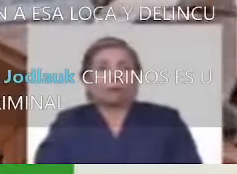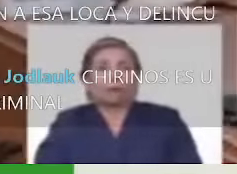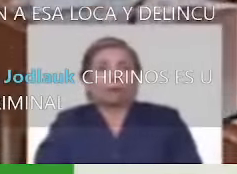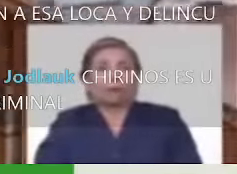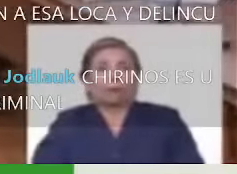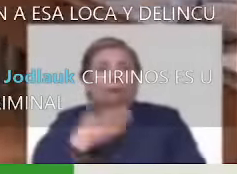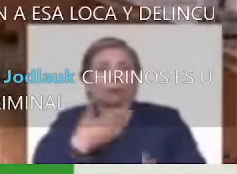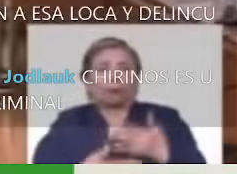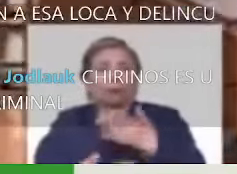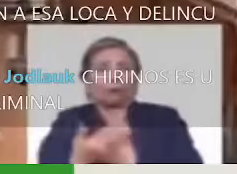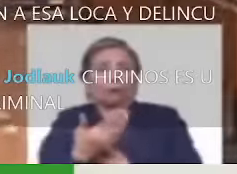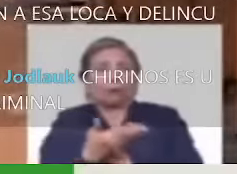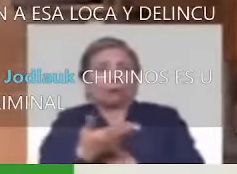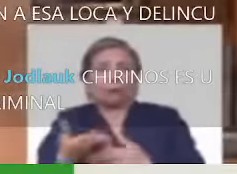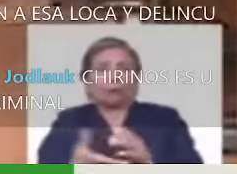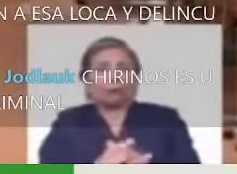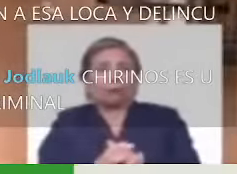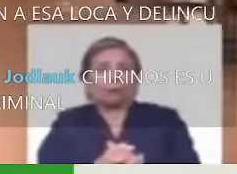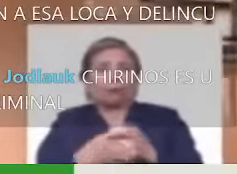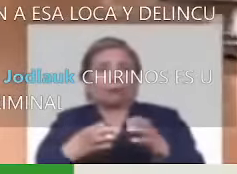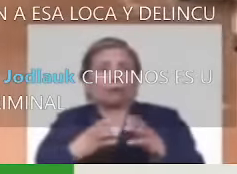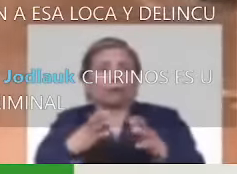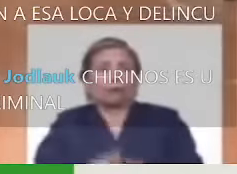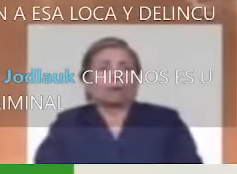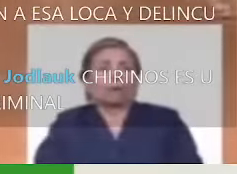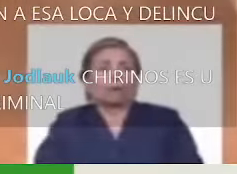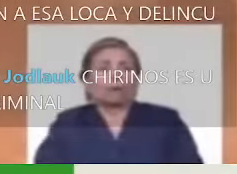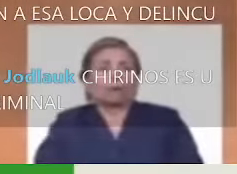Buenos días, señora presidenta, colegas congresistas.